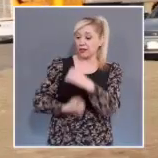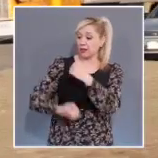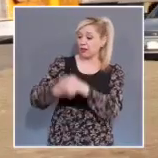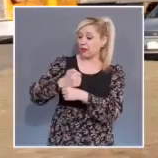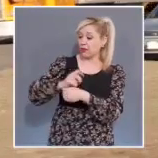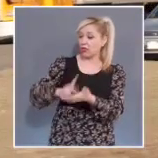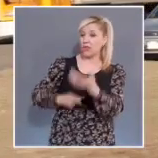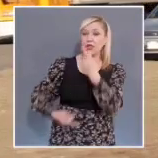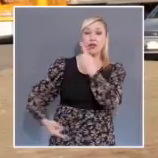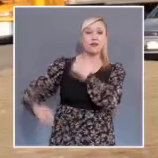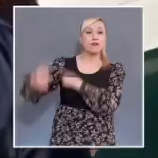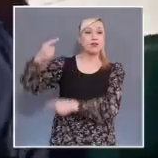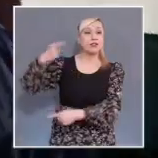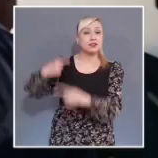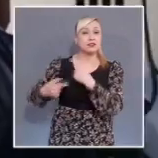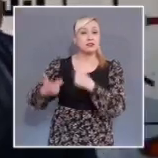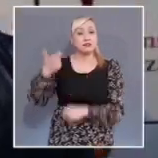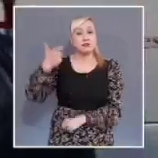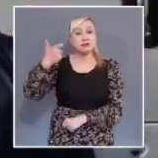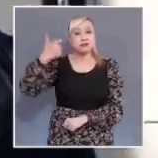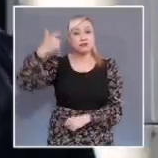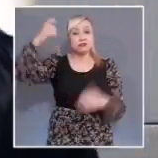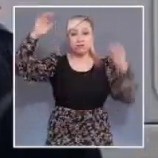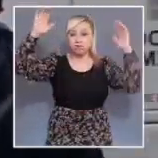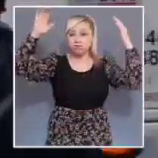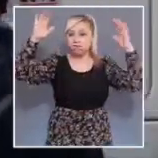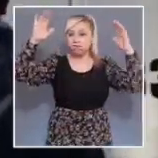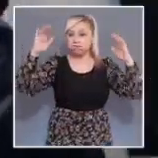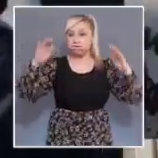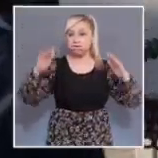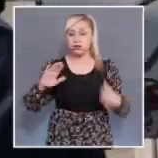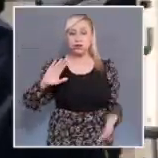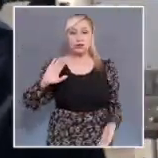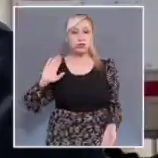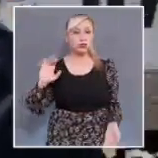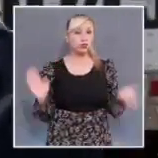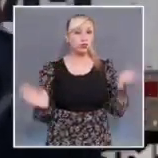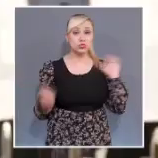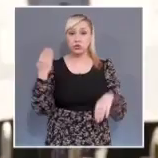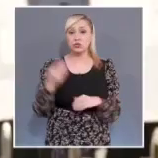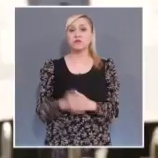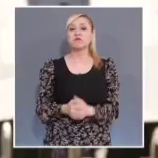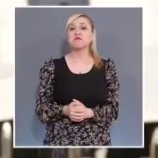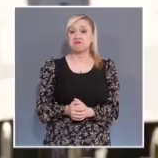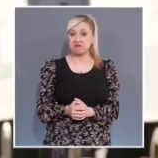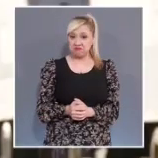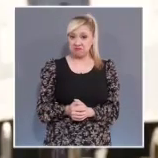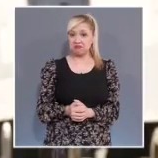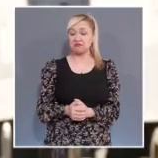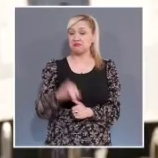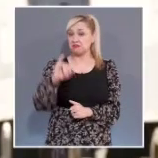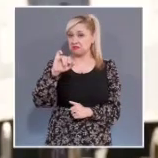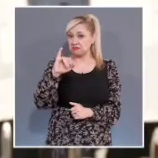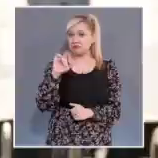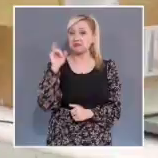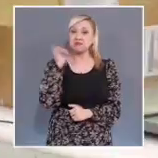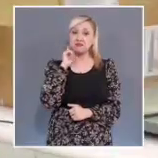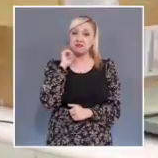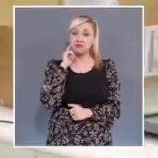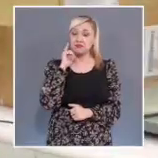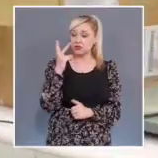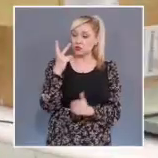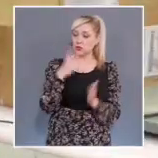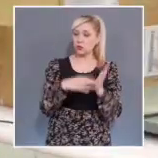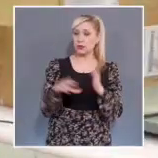La economía mundial enfrentará una década perdida, cuando menos hasta el 2030,